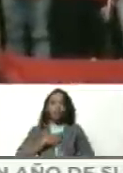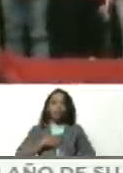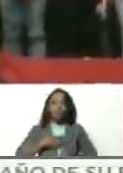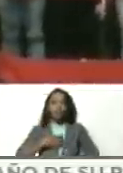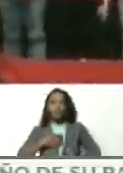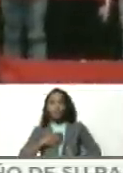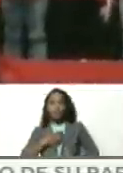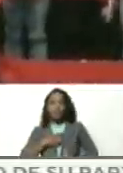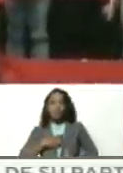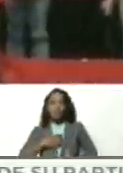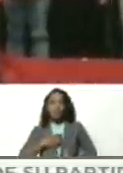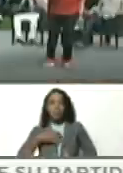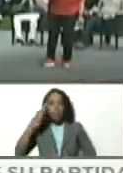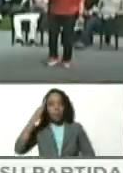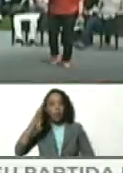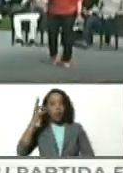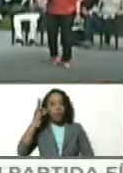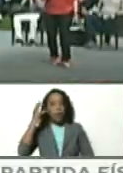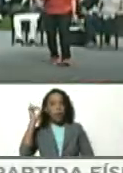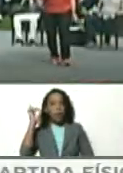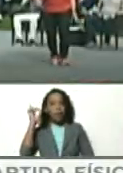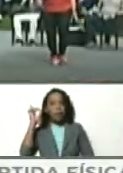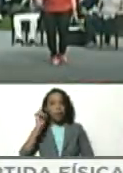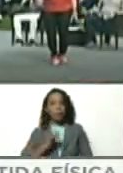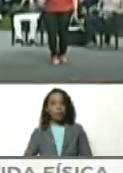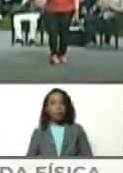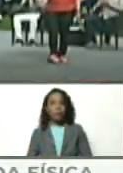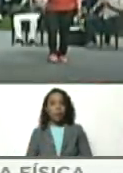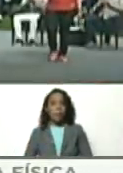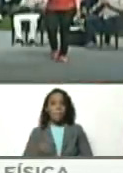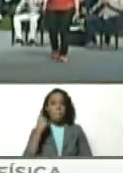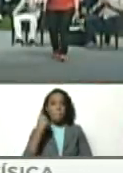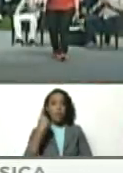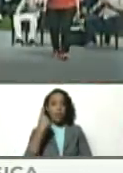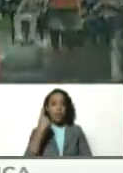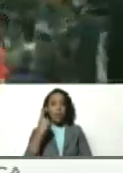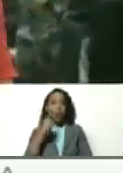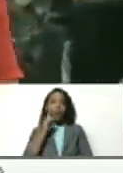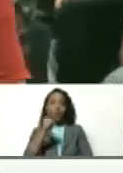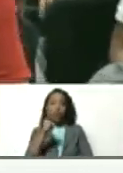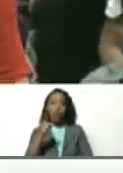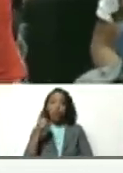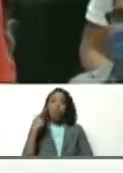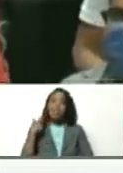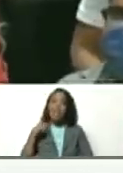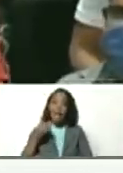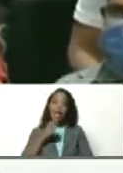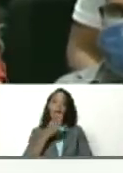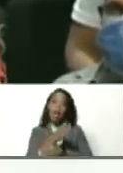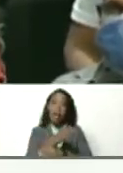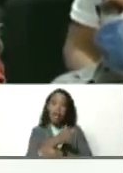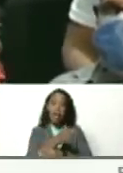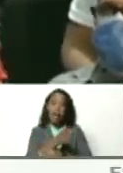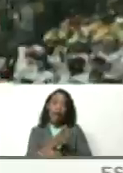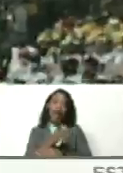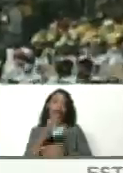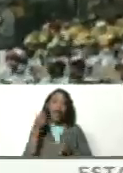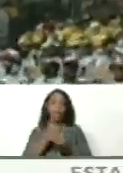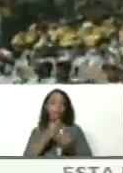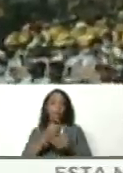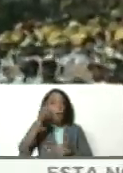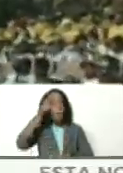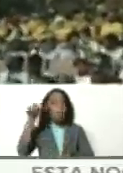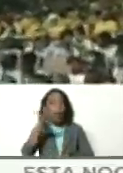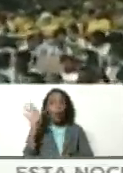Primero, tienes que ir a esa batalla. El pueblo te ha postulado, el pueblo